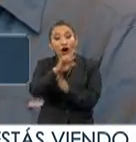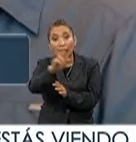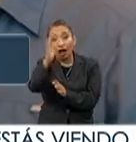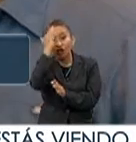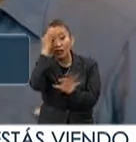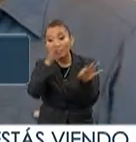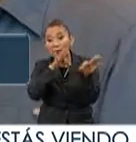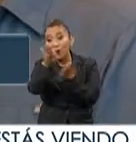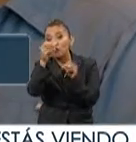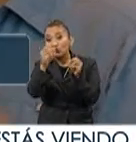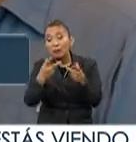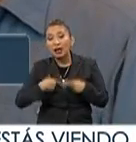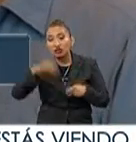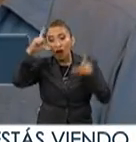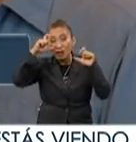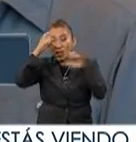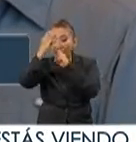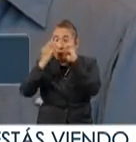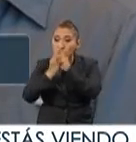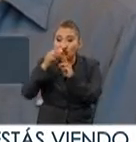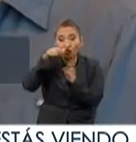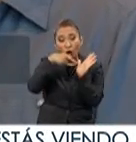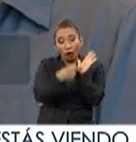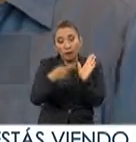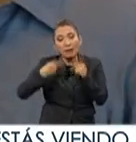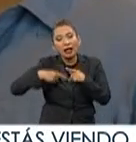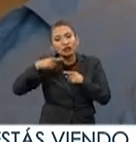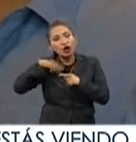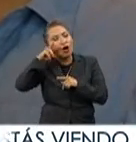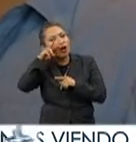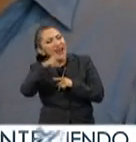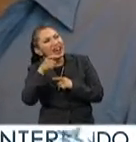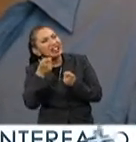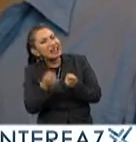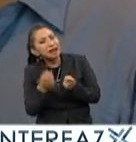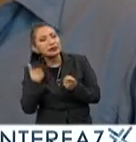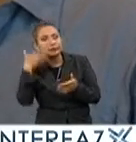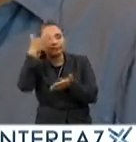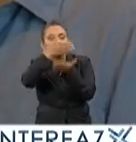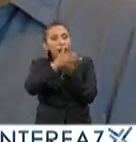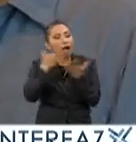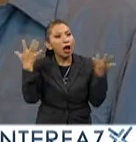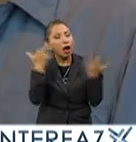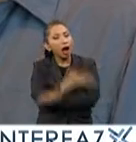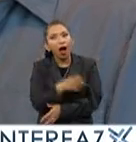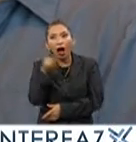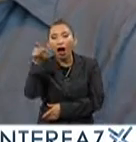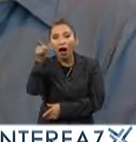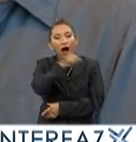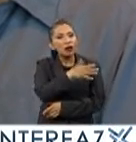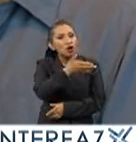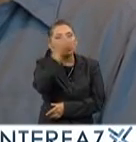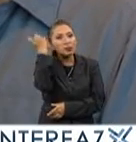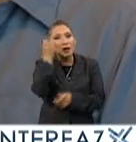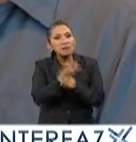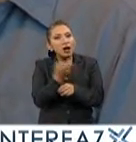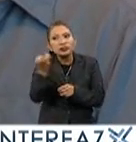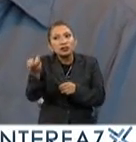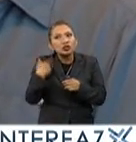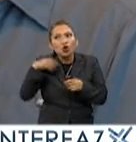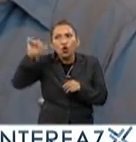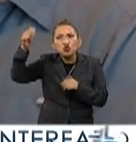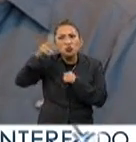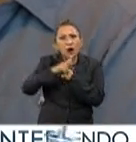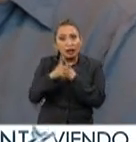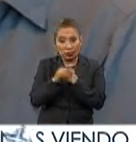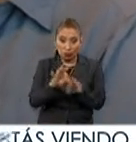reconociendo el trabajo de muchos fotógrafos alrededor del mundo, y la gente que ni tiene idea de muchas cosas llega acá y se sorprende, no sabe que están pasando estas cosas.